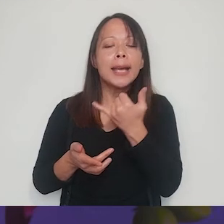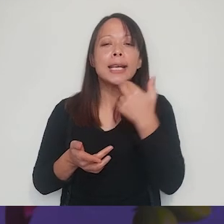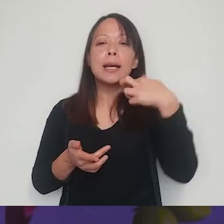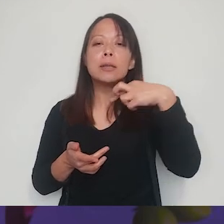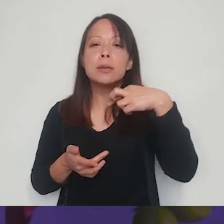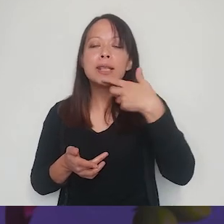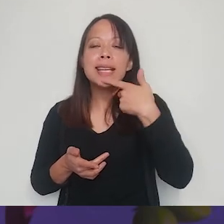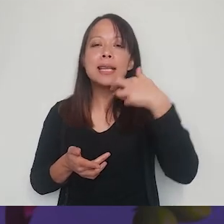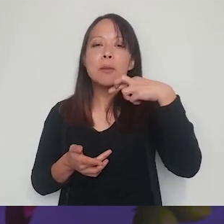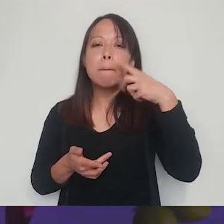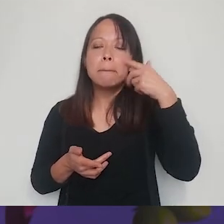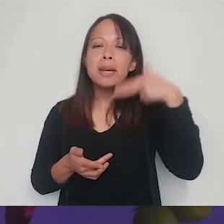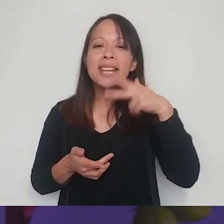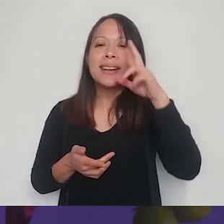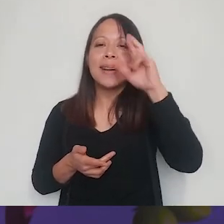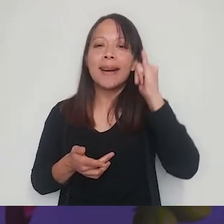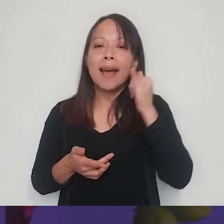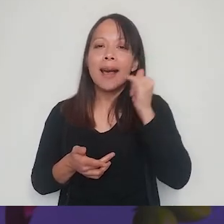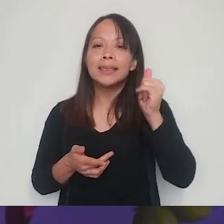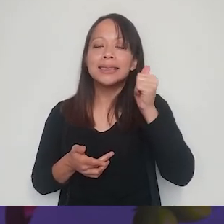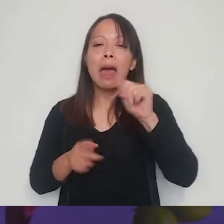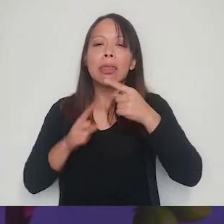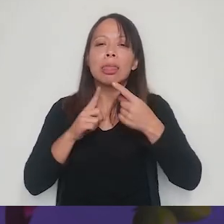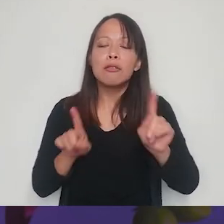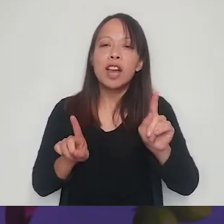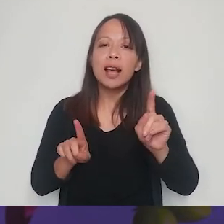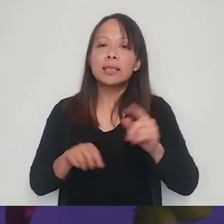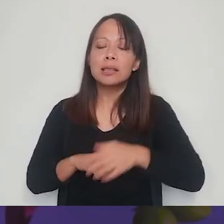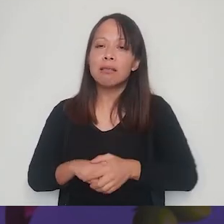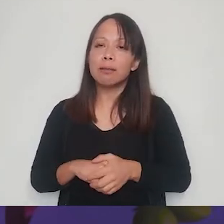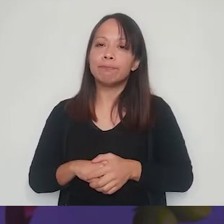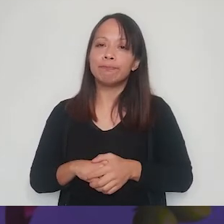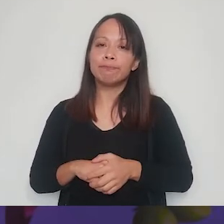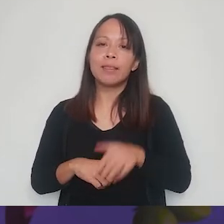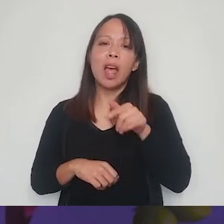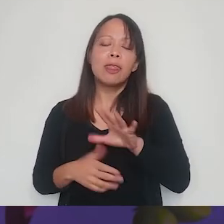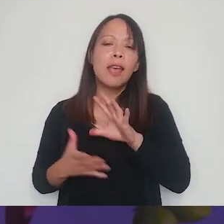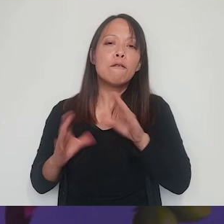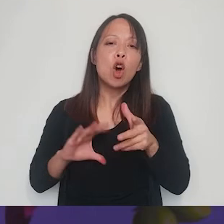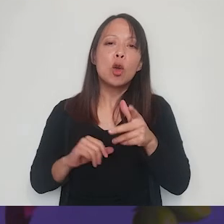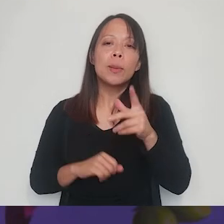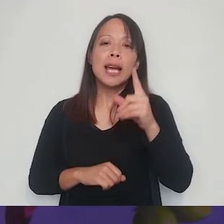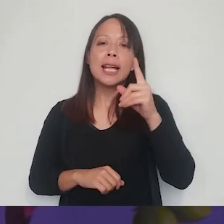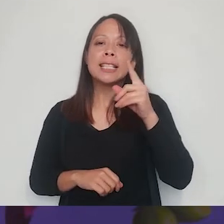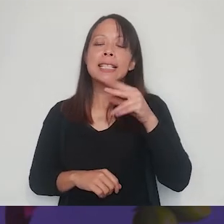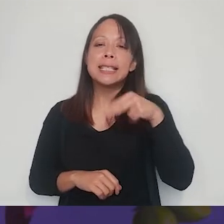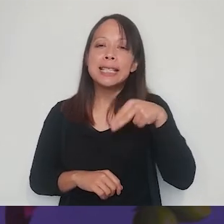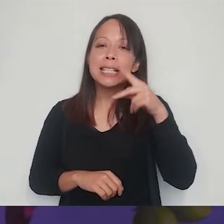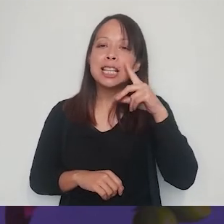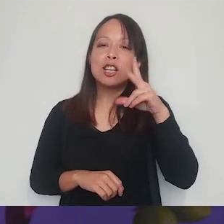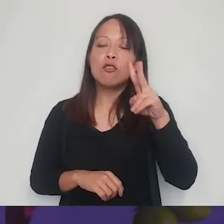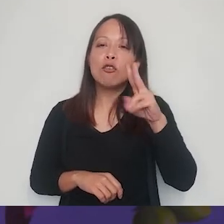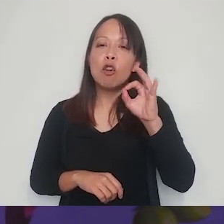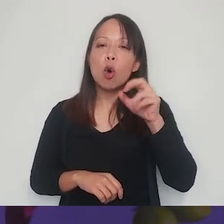Spinraza, tiene a su vez efectos sobre la estructura de la cromatina, cosa que no se conocía. Y lo que vimos es que